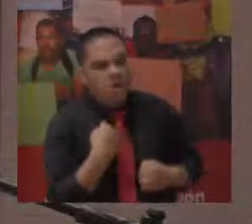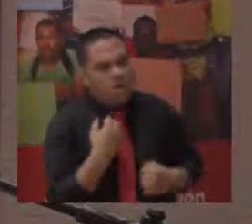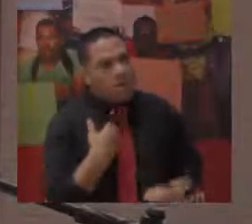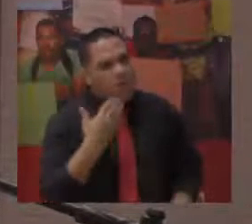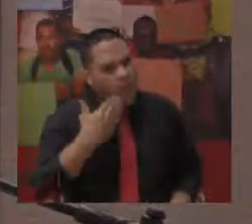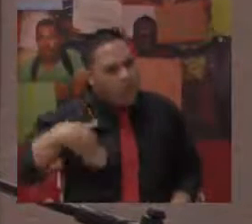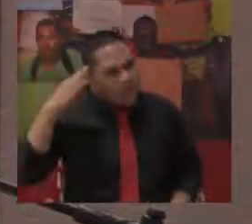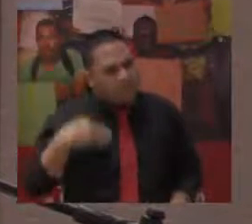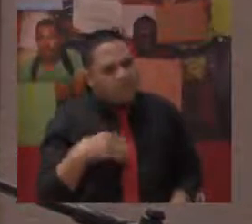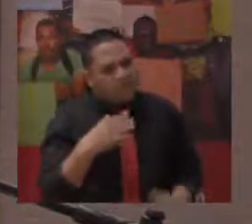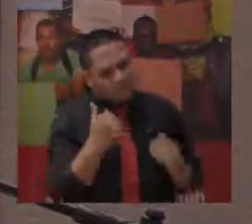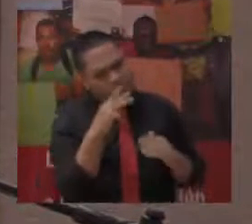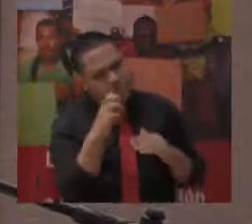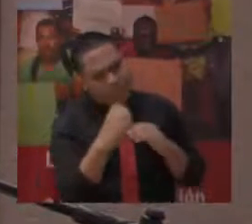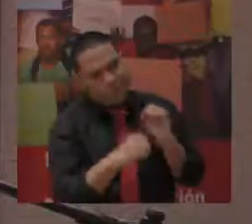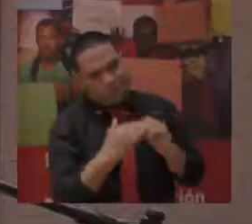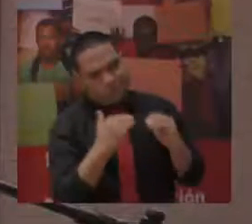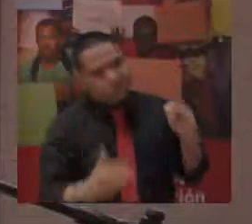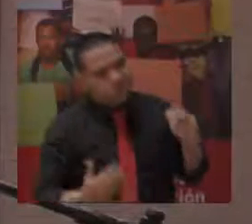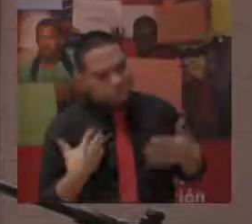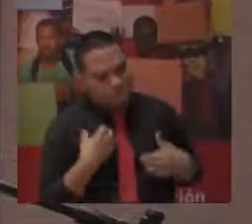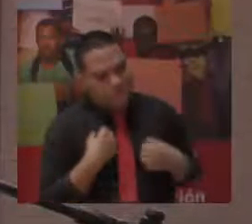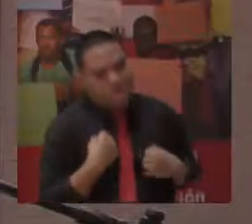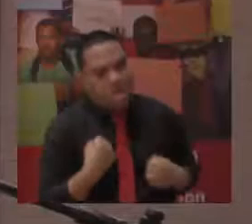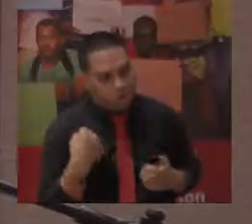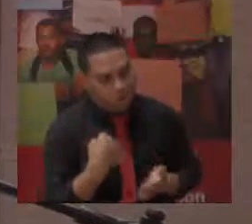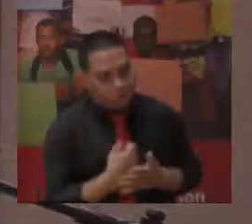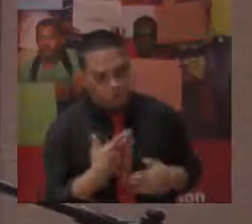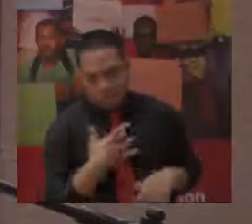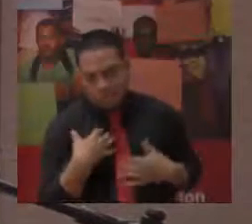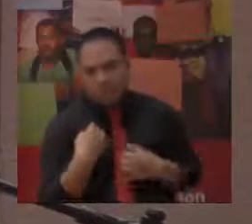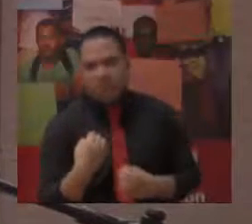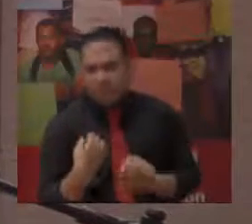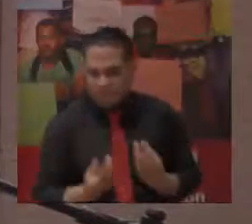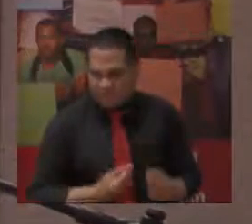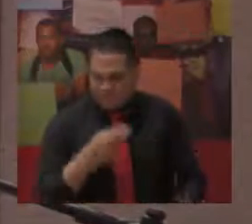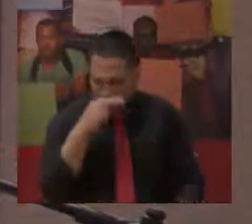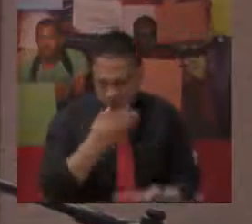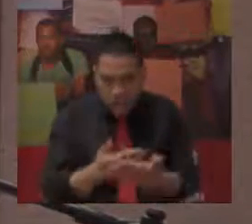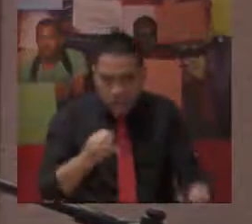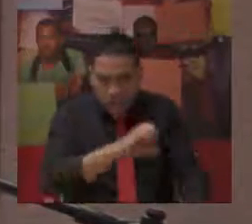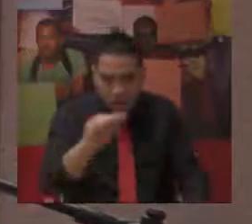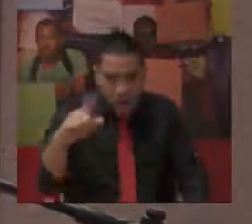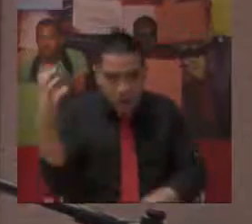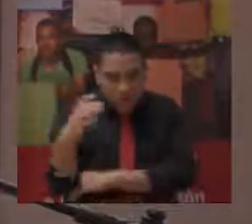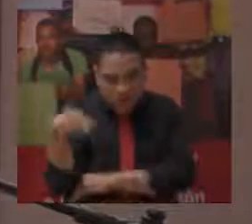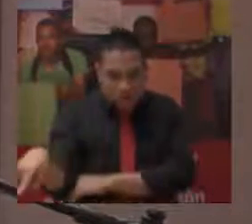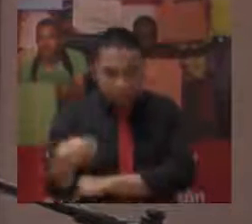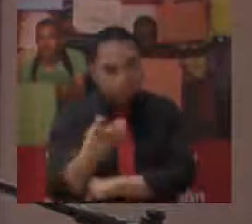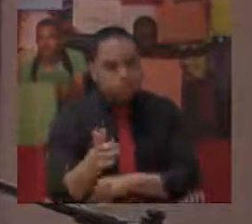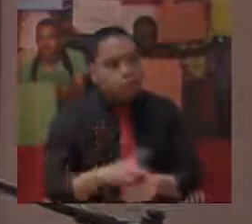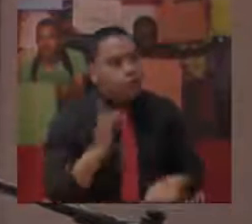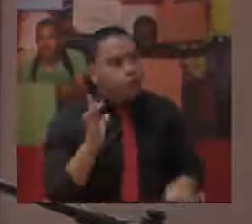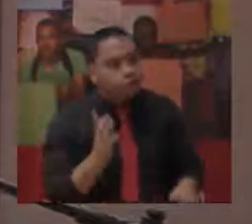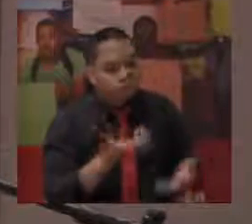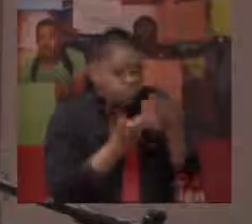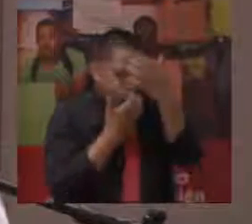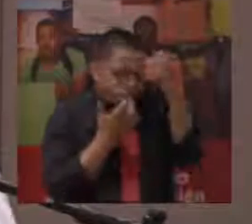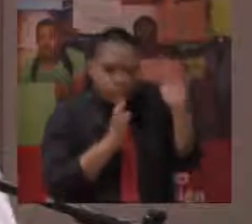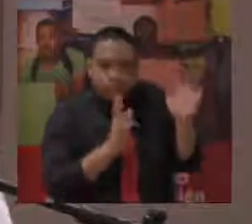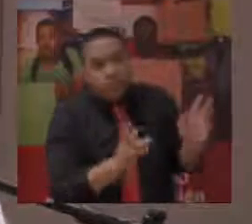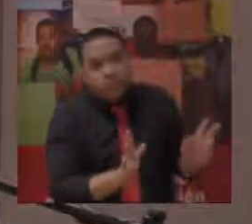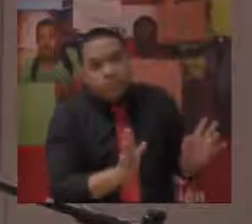las niñas, los adolescentes en Colombia sigan viendo la ilegalidad como un proyecto de vida. 7.000 personas